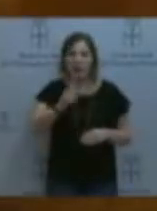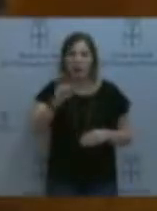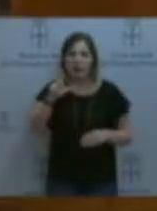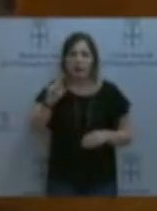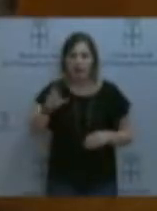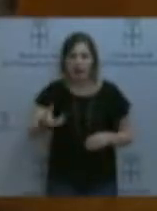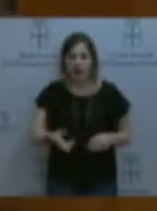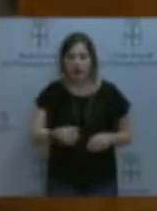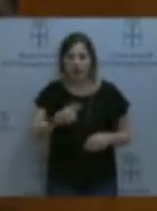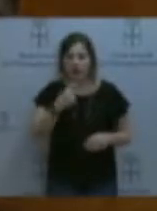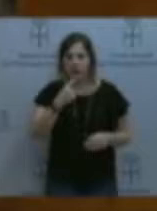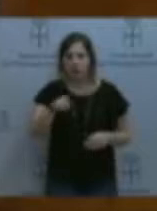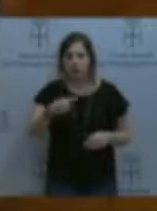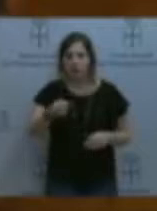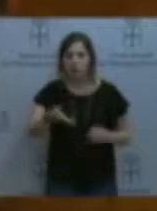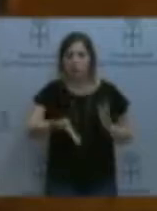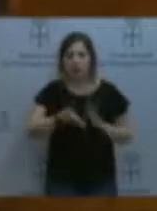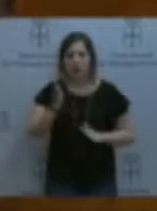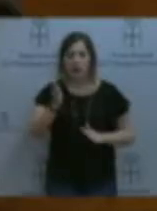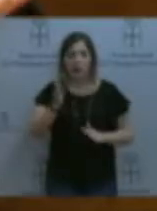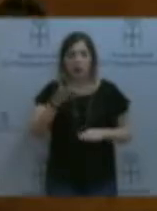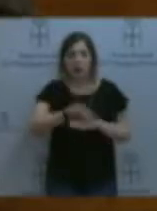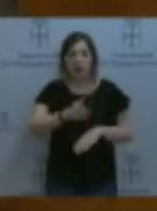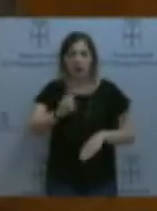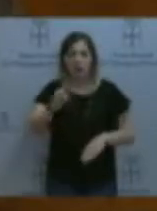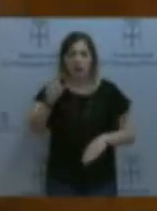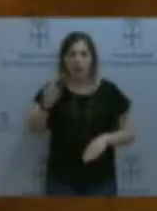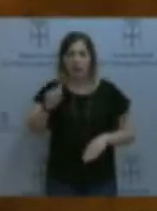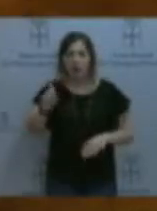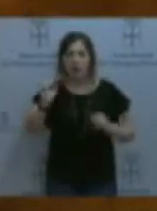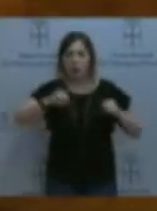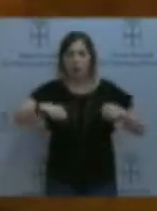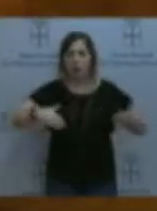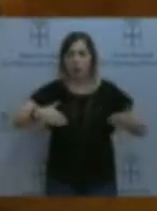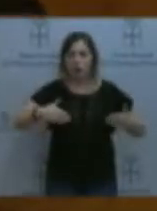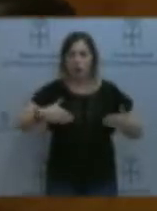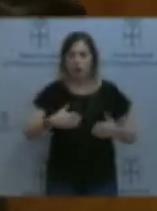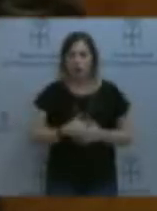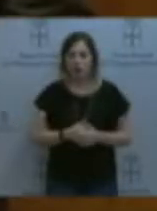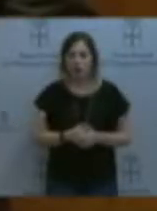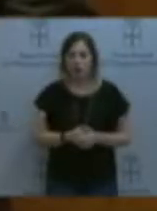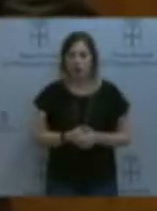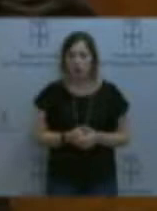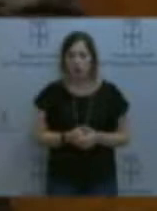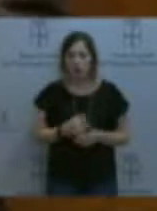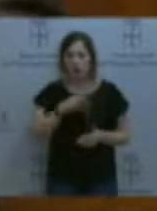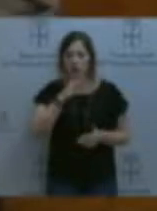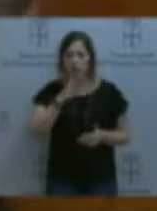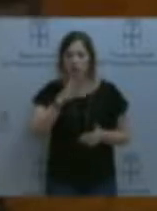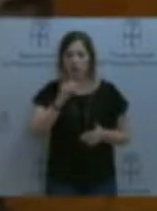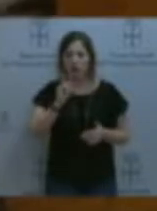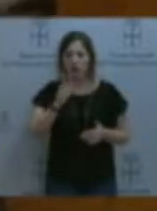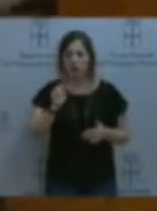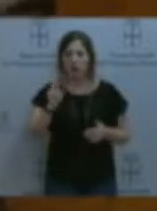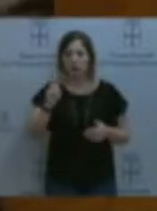tienen es para ir a Villar. Y dice, claro, hombre, ya lo sé, pero yo también era consciente de ello. Y he tenido que volver a